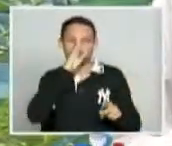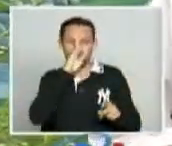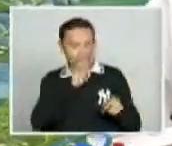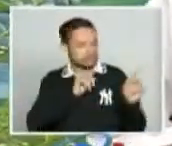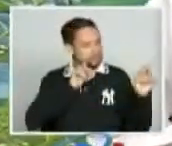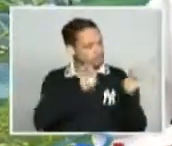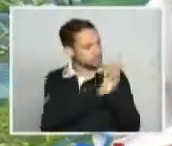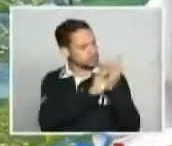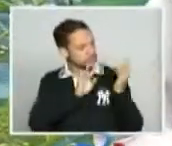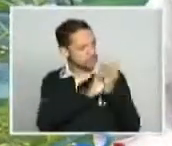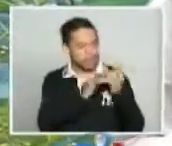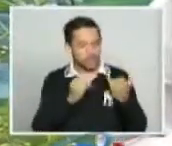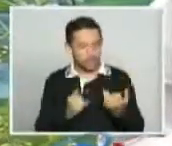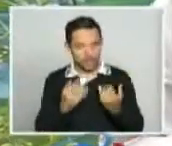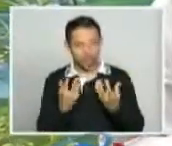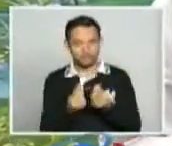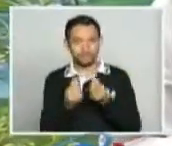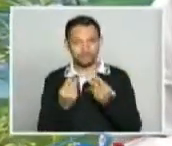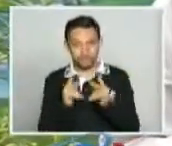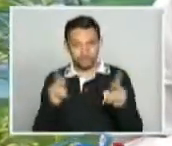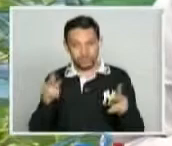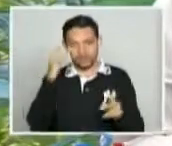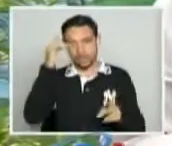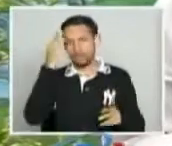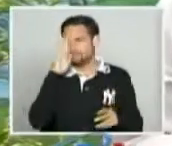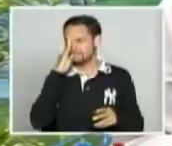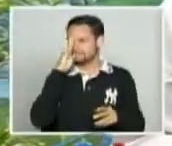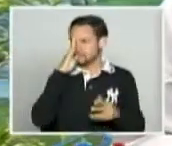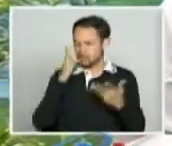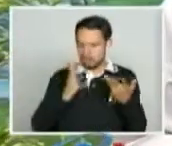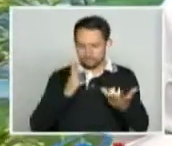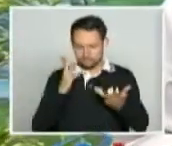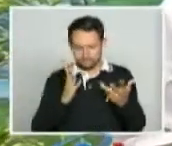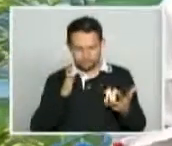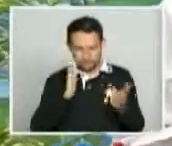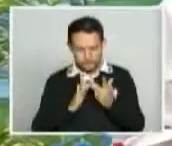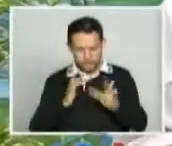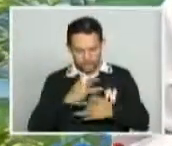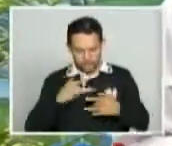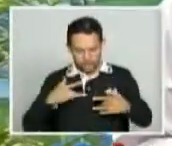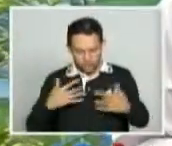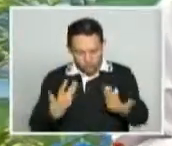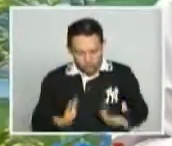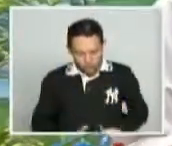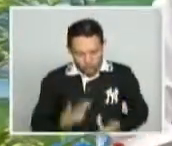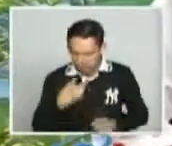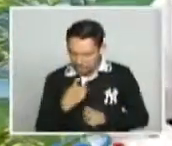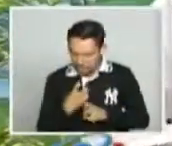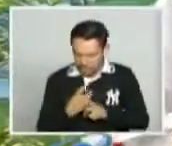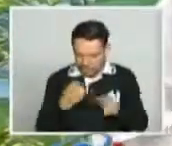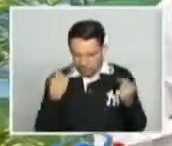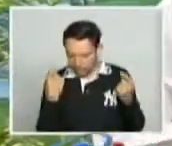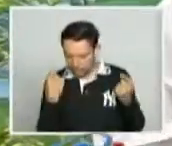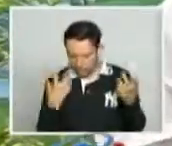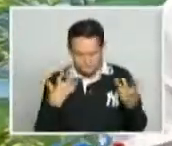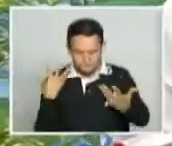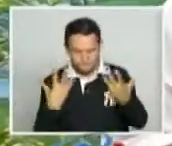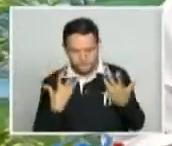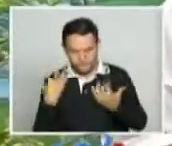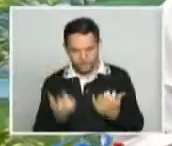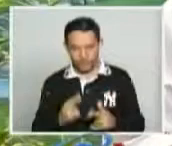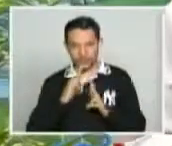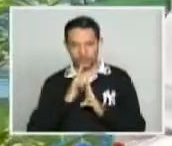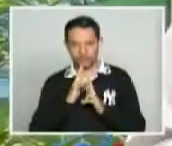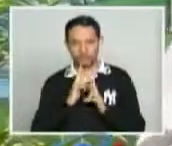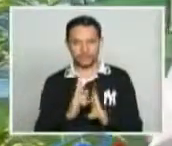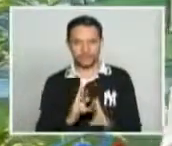porque ustedes tienen muchas inquietudes respecto a la salud y a la enfermedad, y lo que nosotros queremos es poderlas